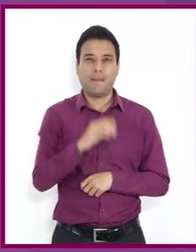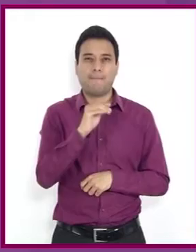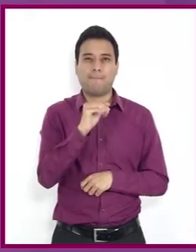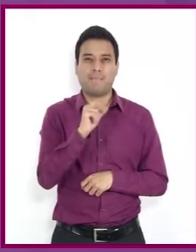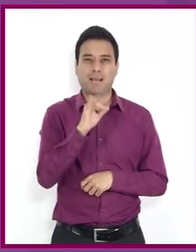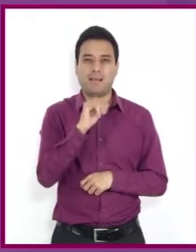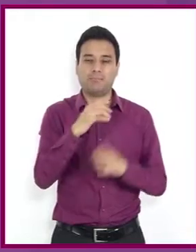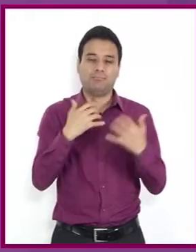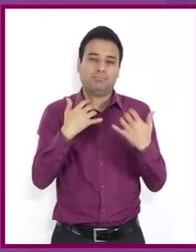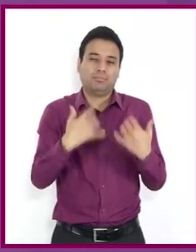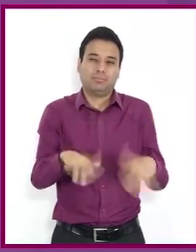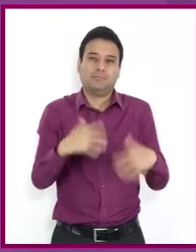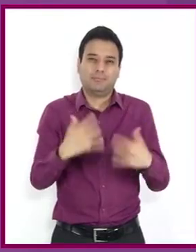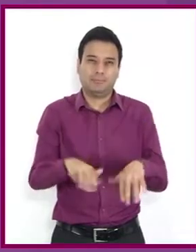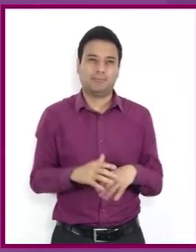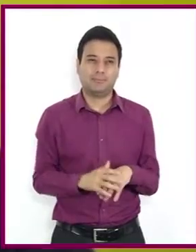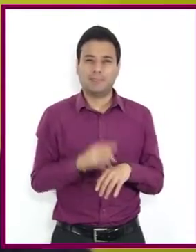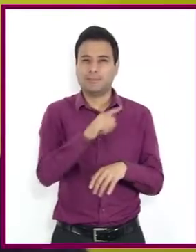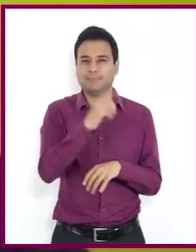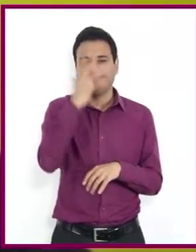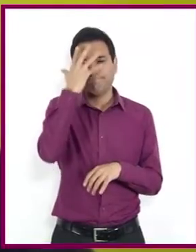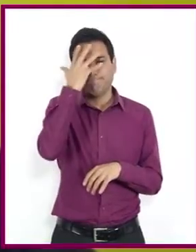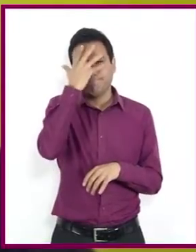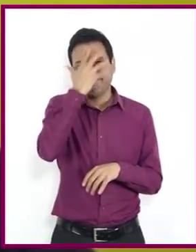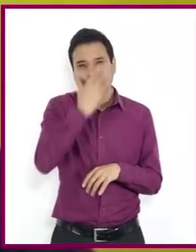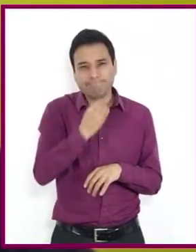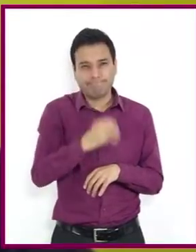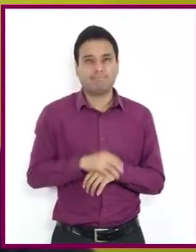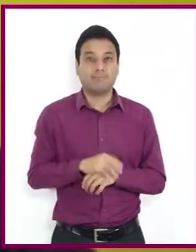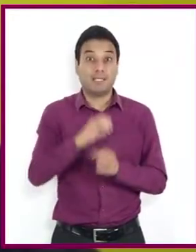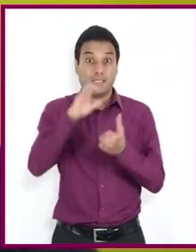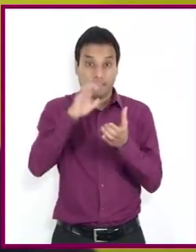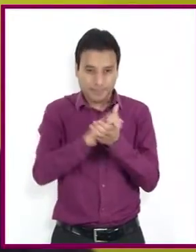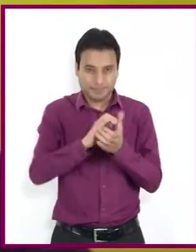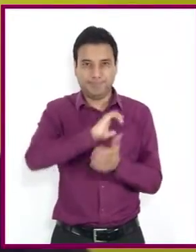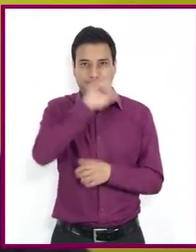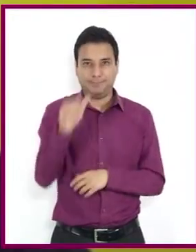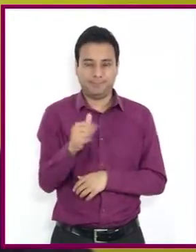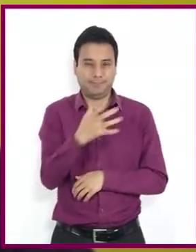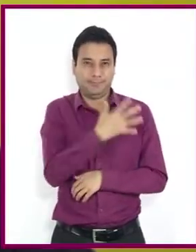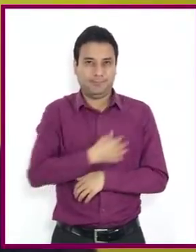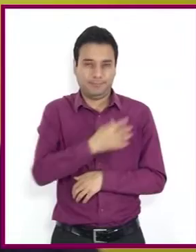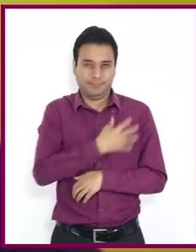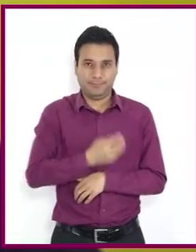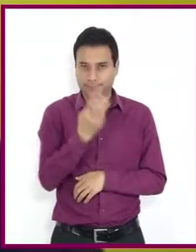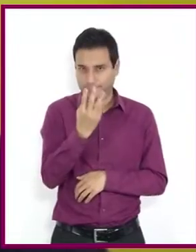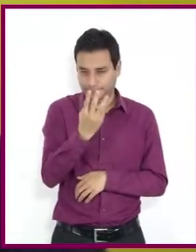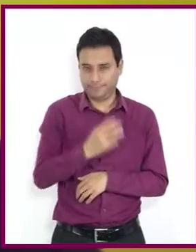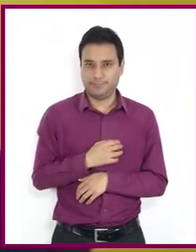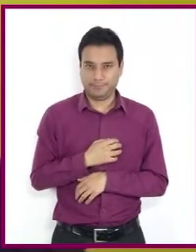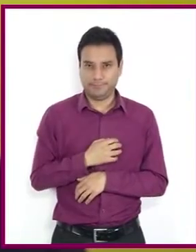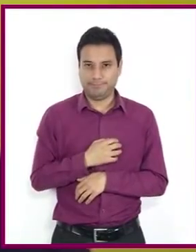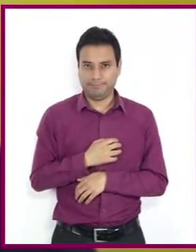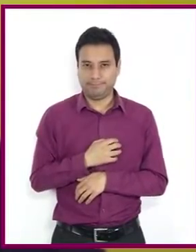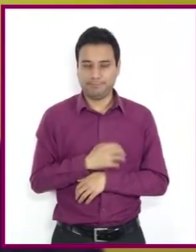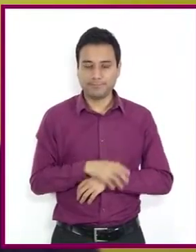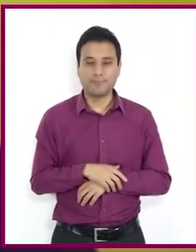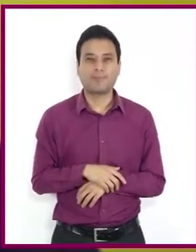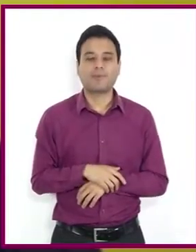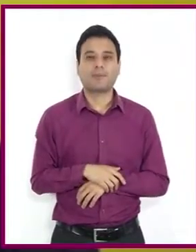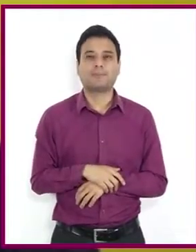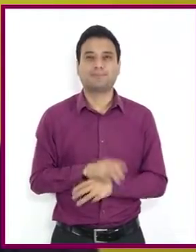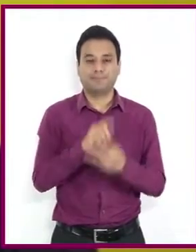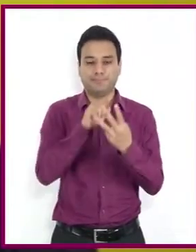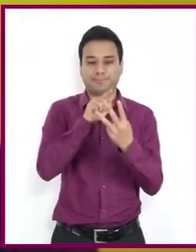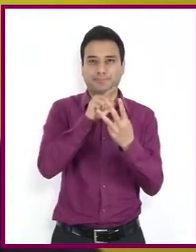Marina, era tan bella. Con ella tuve 3 hijos, Virginia, Livia y Vincenzo. Fue una